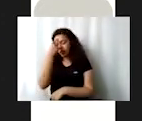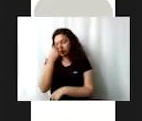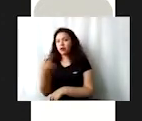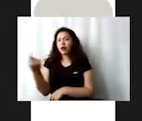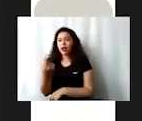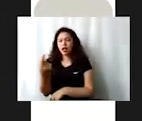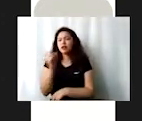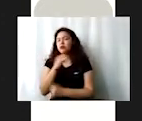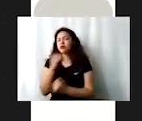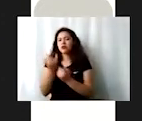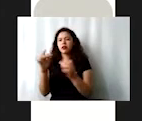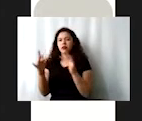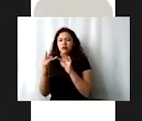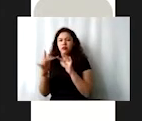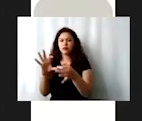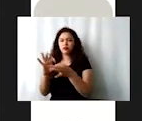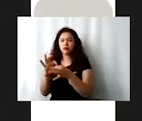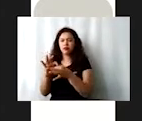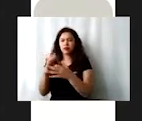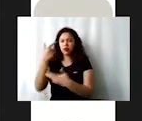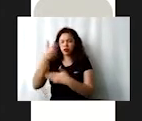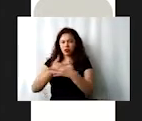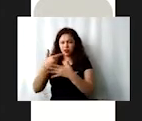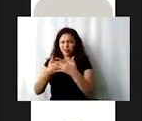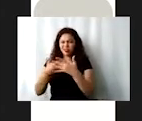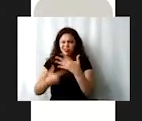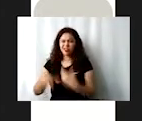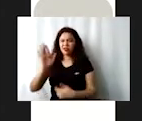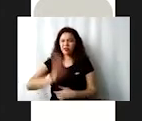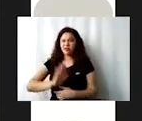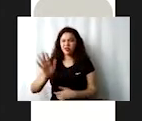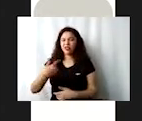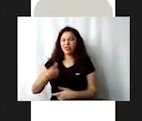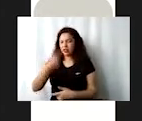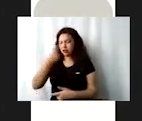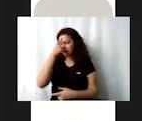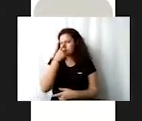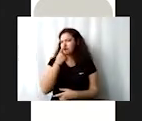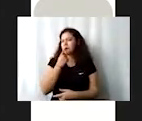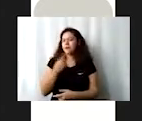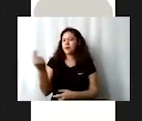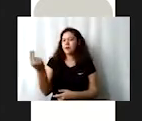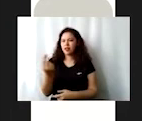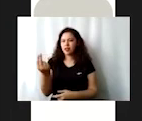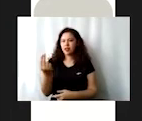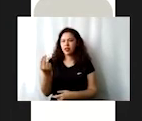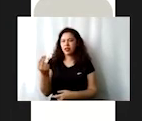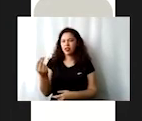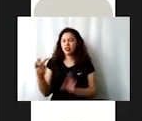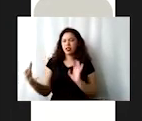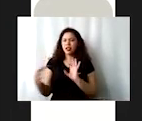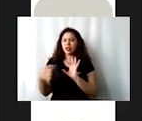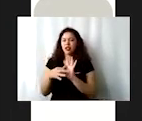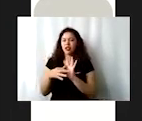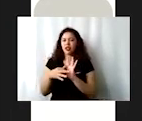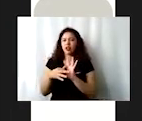se va a vincular con el contador. Pareciera que aquí, en este perfil, requieren que se vincule específicamente con